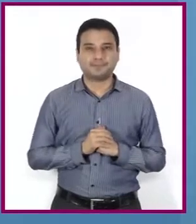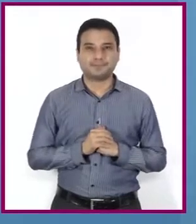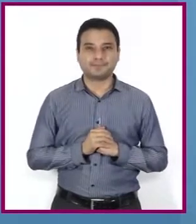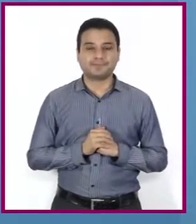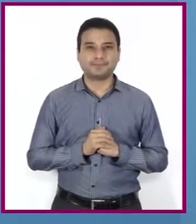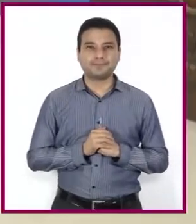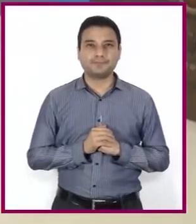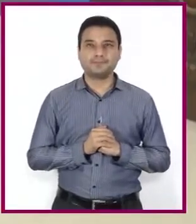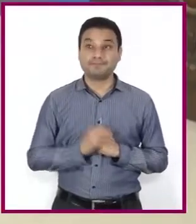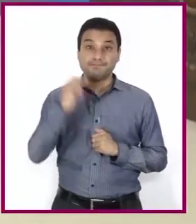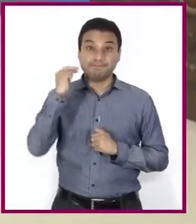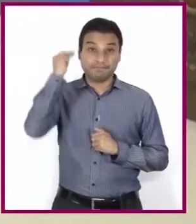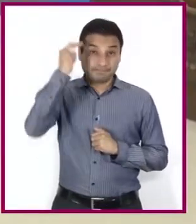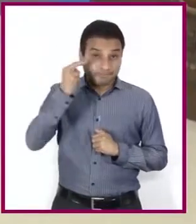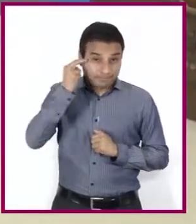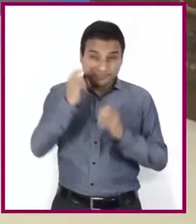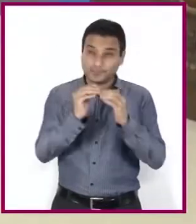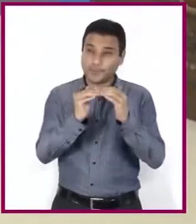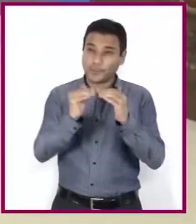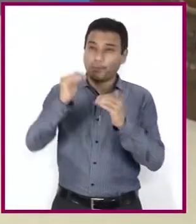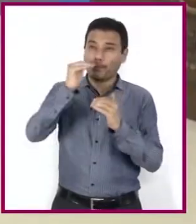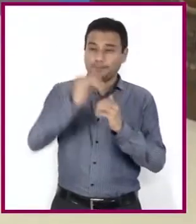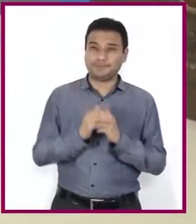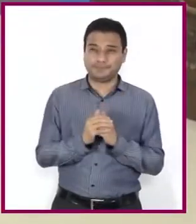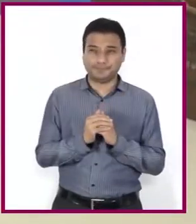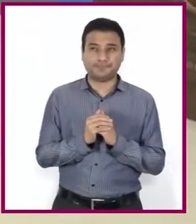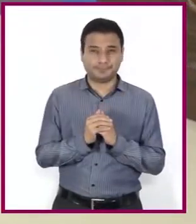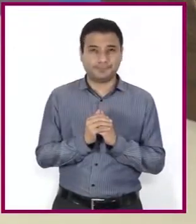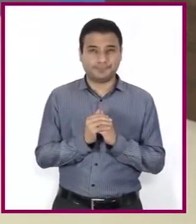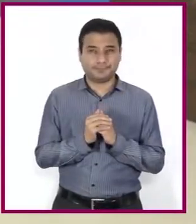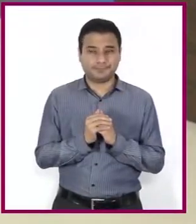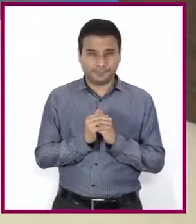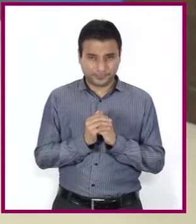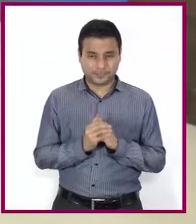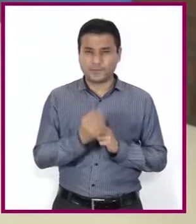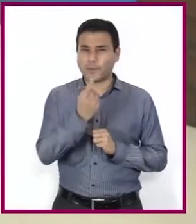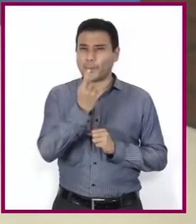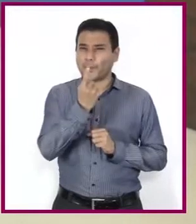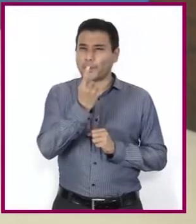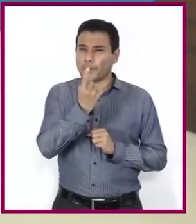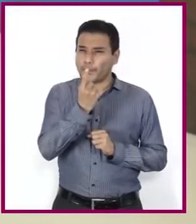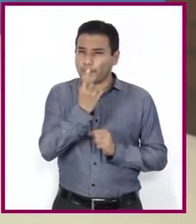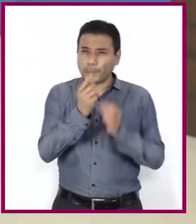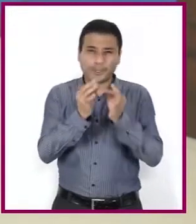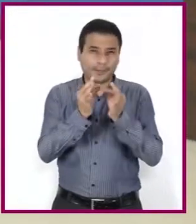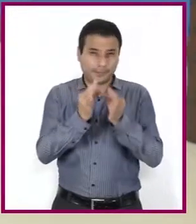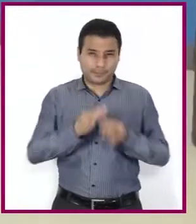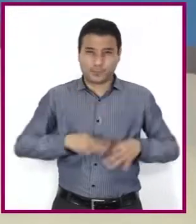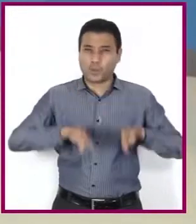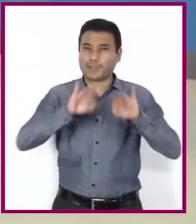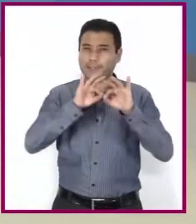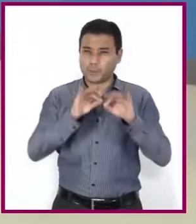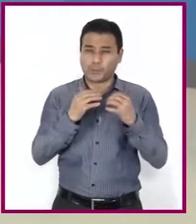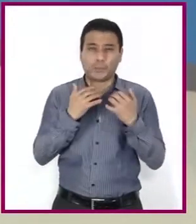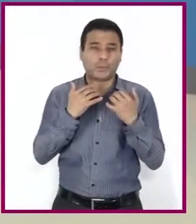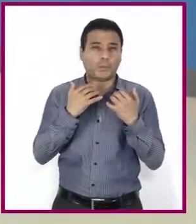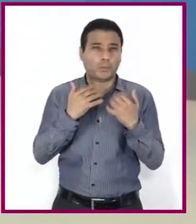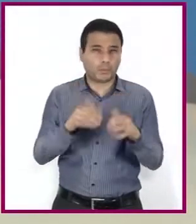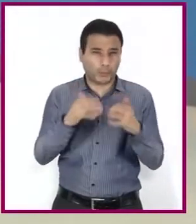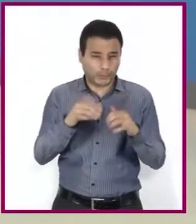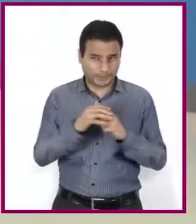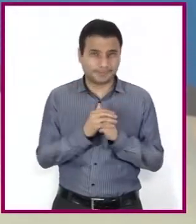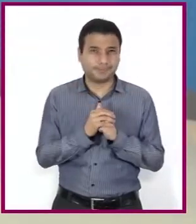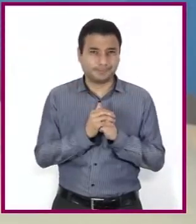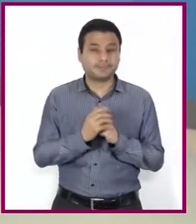Muy soberano señor, la mayor cosa después de la creación del mundo, sacando la encarnación y muerte del que lo creó, es